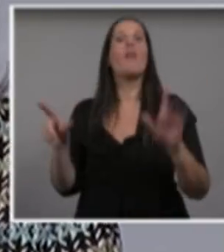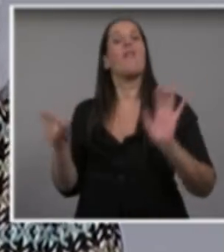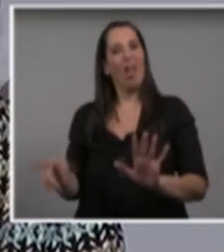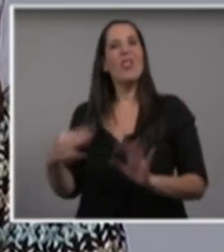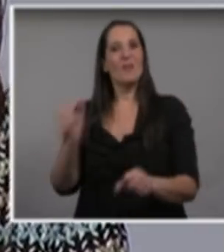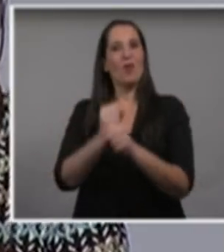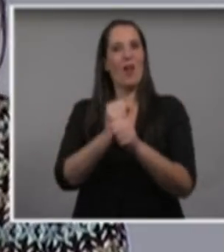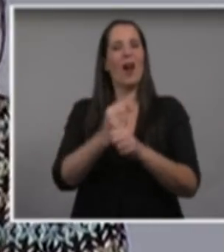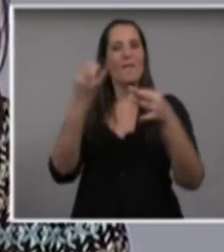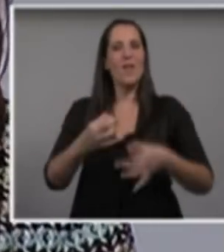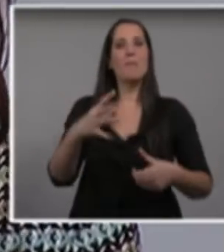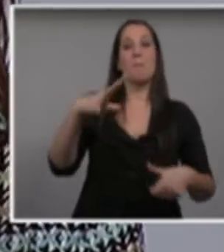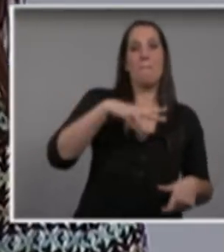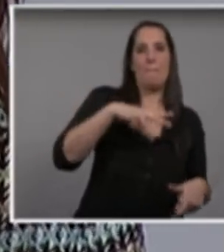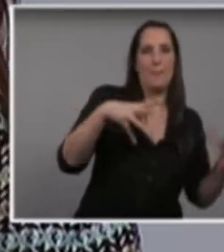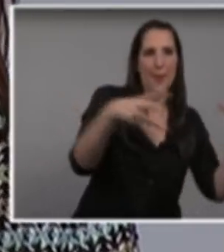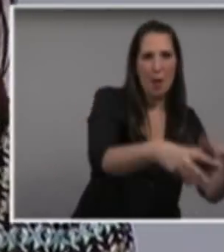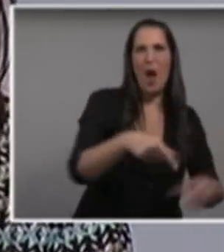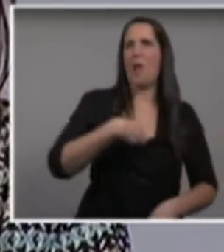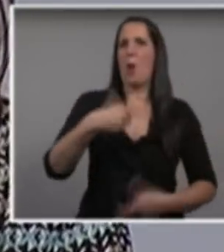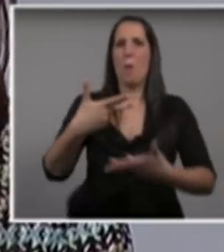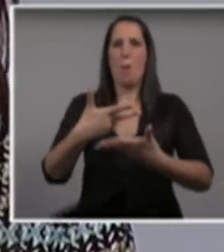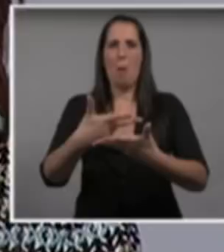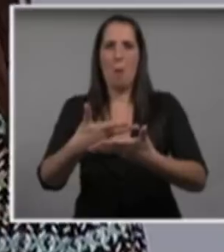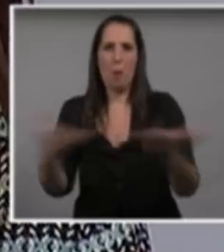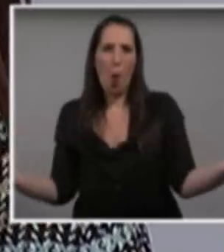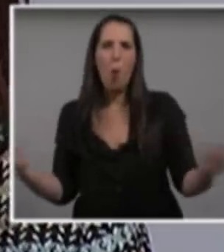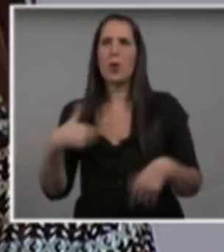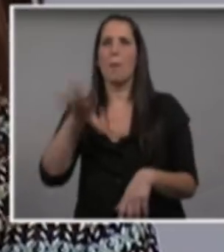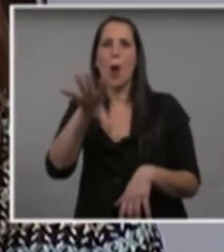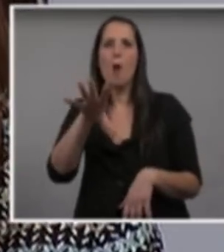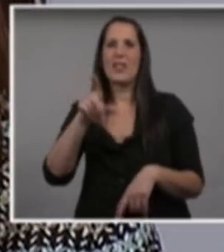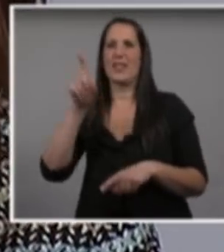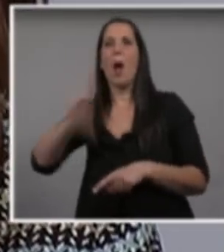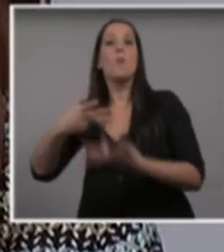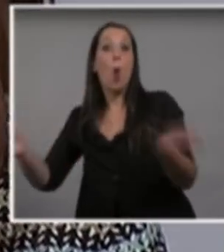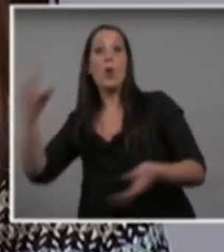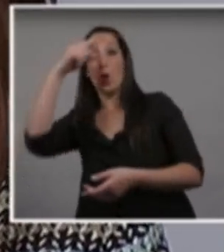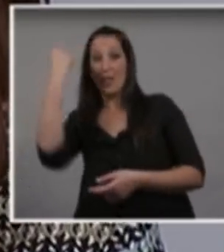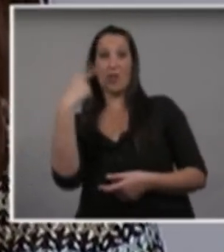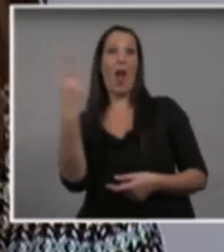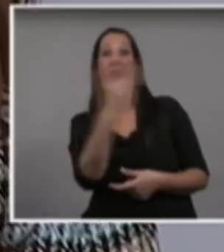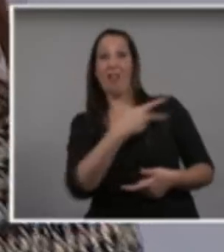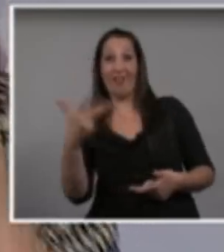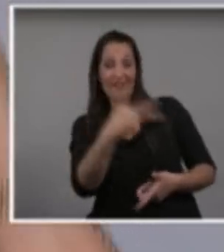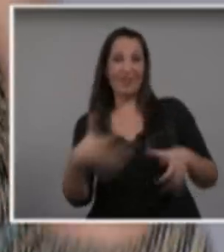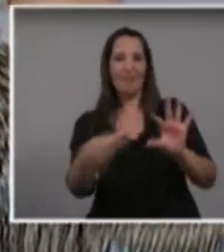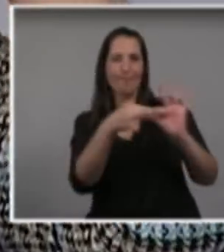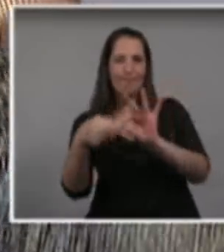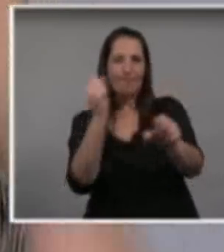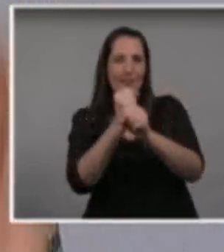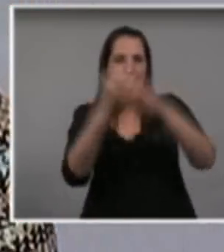sector privado, el sector público provincial y nacional para que en logística y en inversión logremos mayor